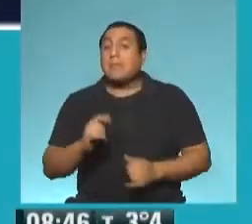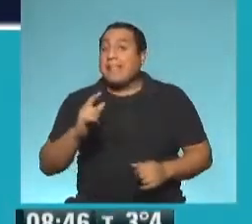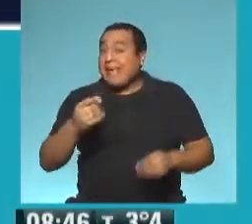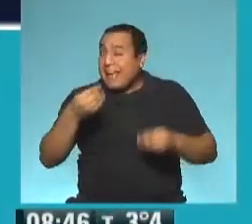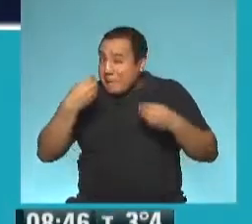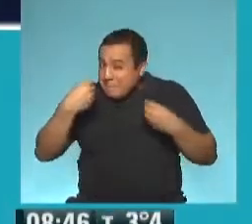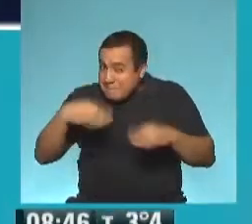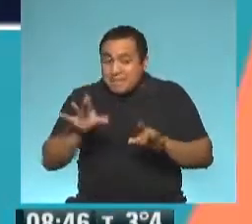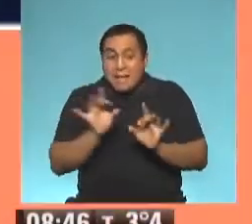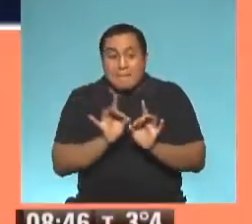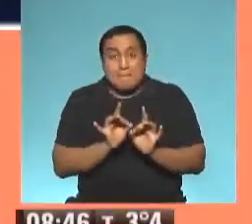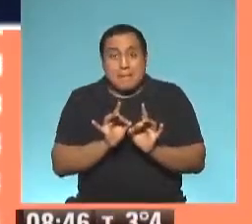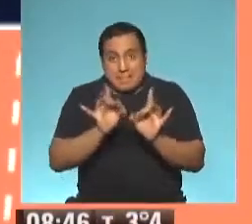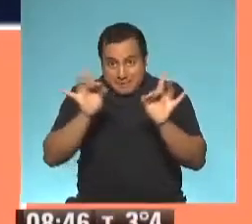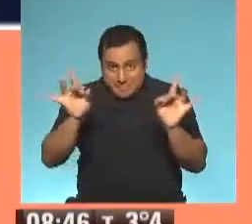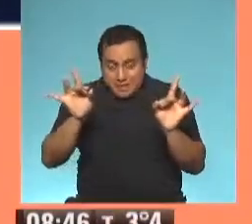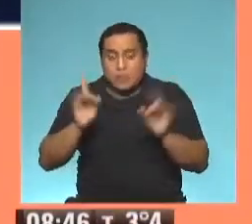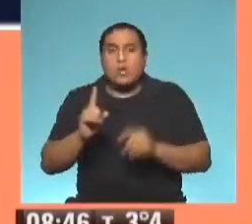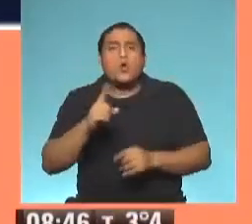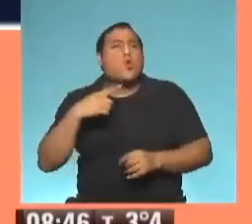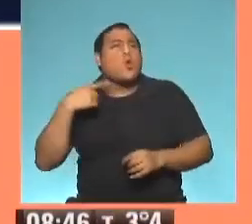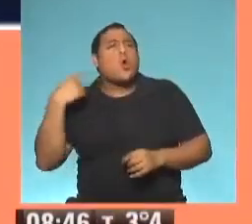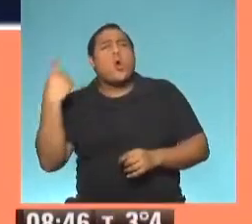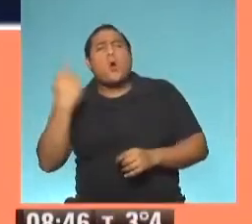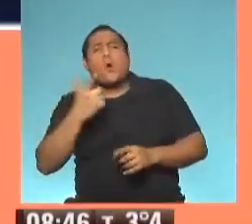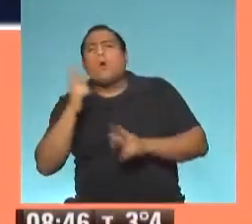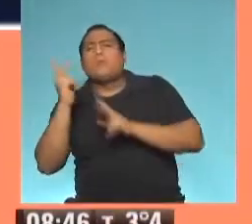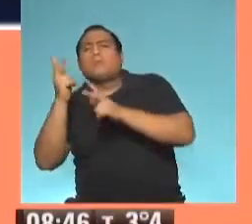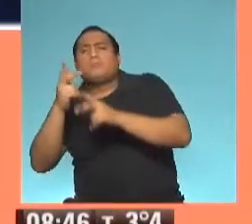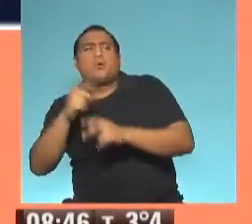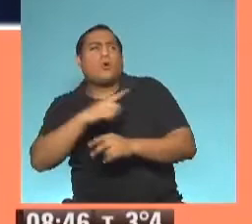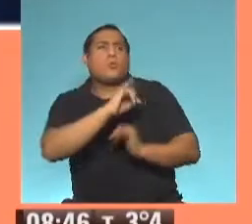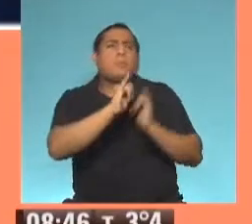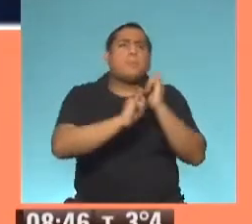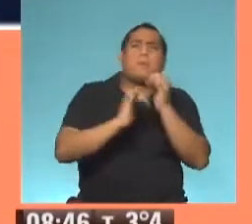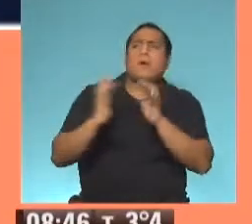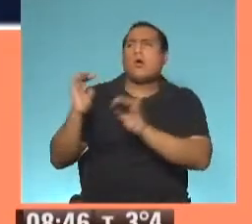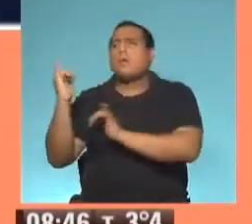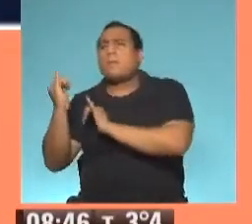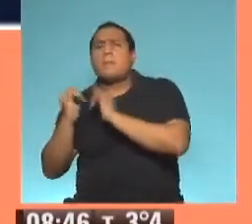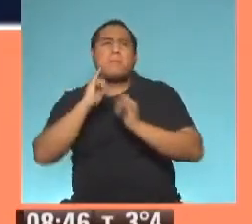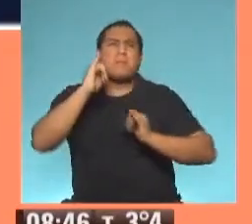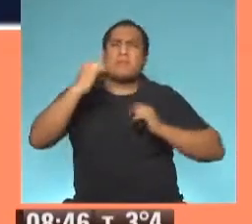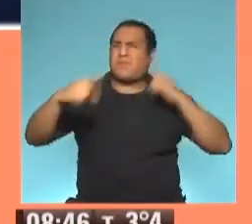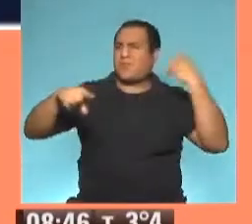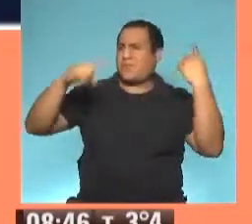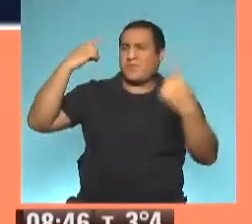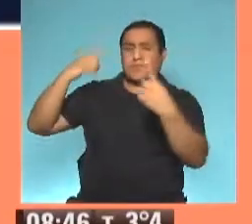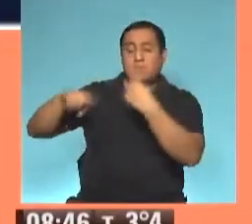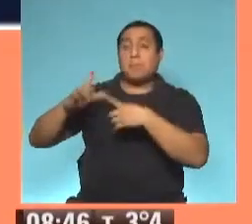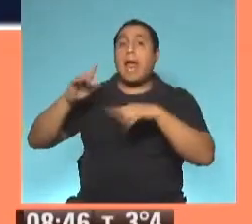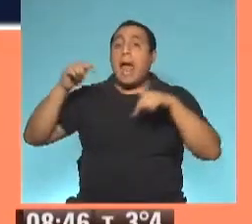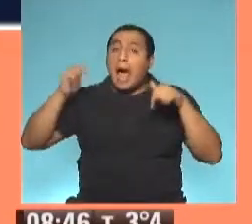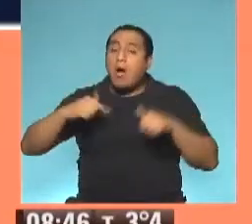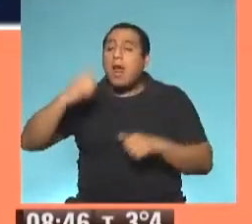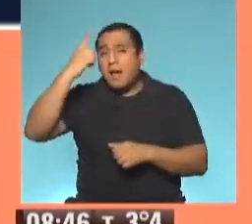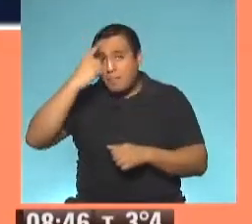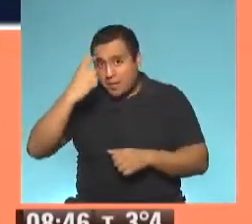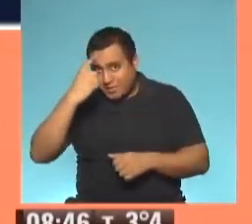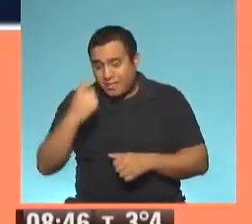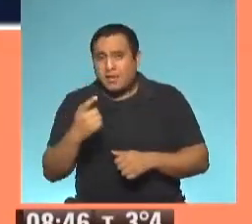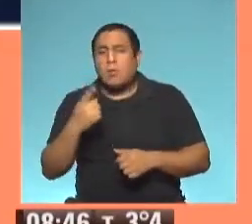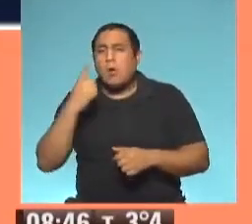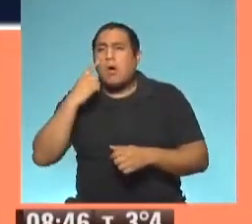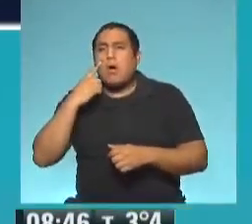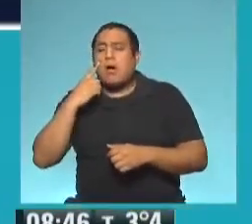de la pandemia muchos hemos dicho un montón de cosas y ahora estamos aprendiendo a no